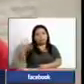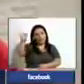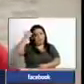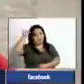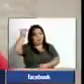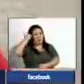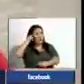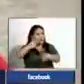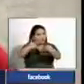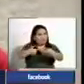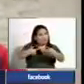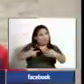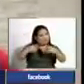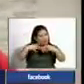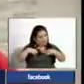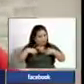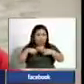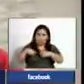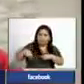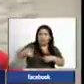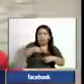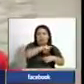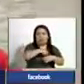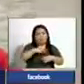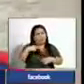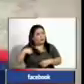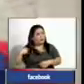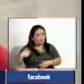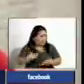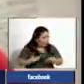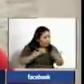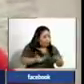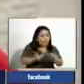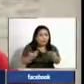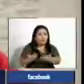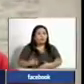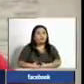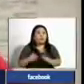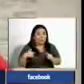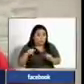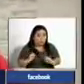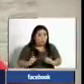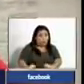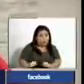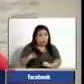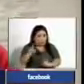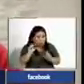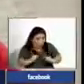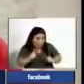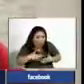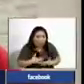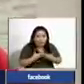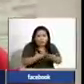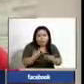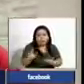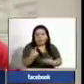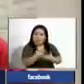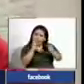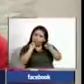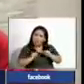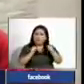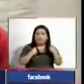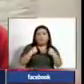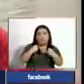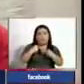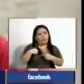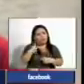vida es un derecho para todos y, por lo tanto, siempre debes tratar de ayudar a los demás. Cuando puedas, cuando tengas la oportunidad, la fuerza.